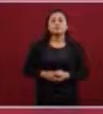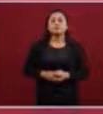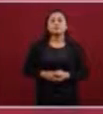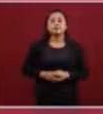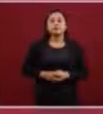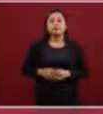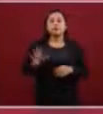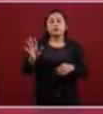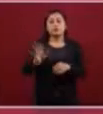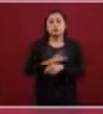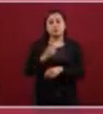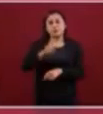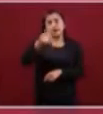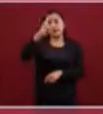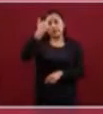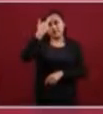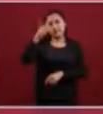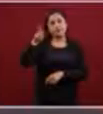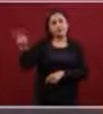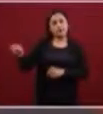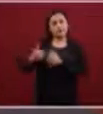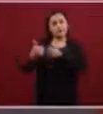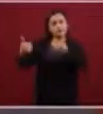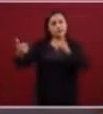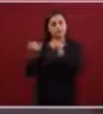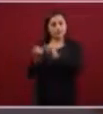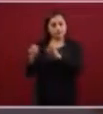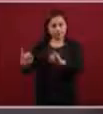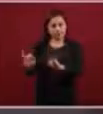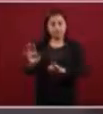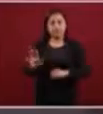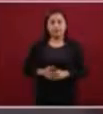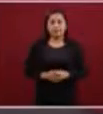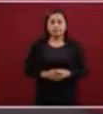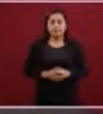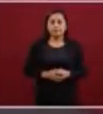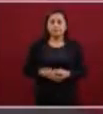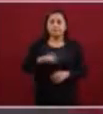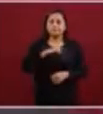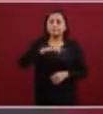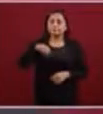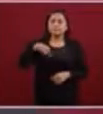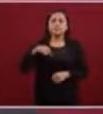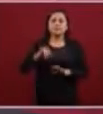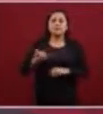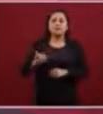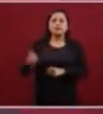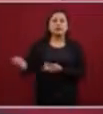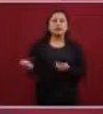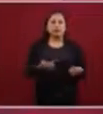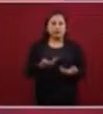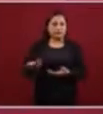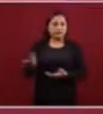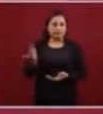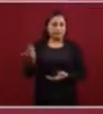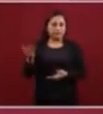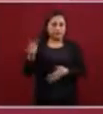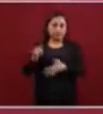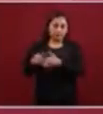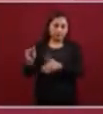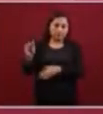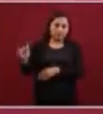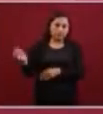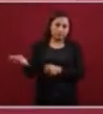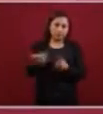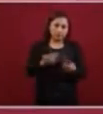una institución autónoma, independiente. No podemos nosotros decirles, y tampoco al gobierno de la